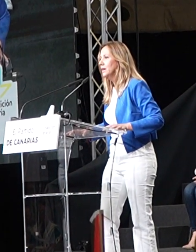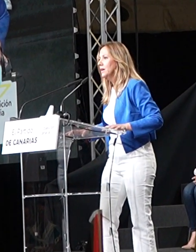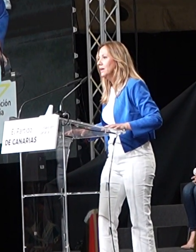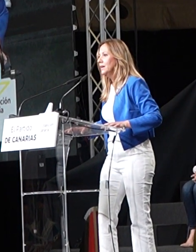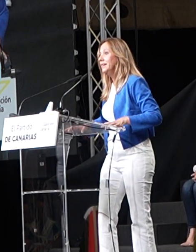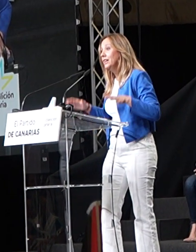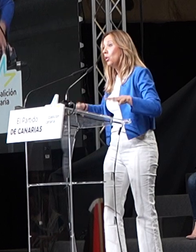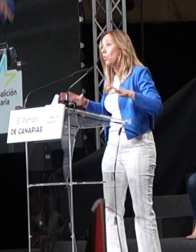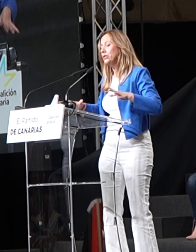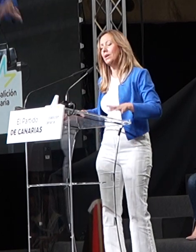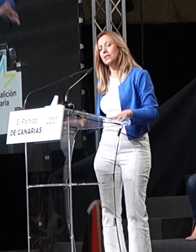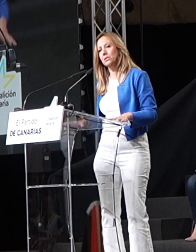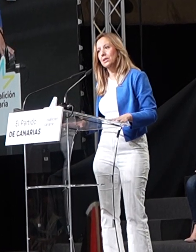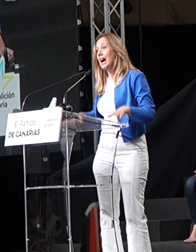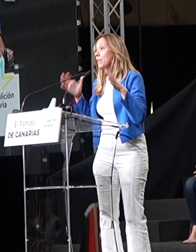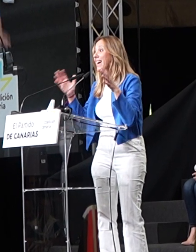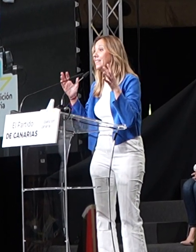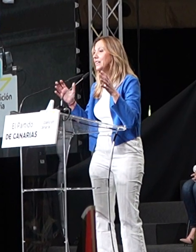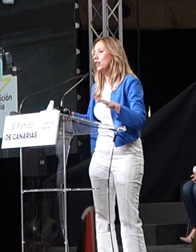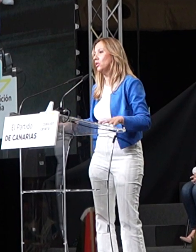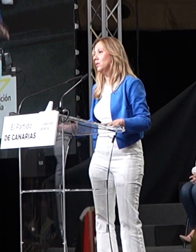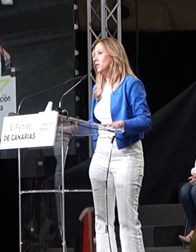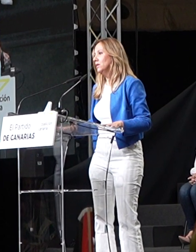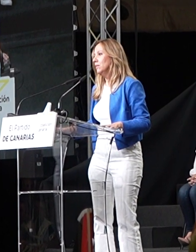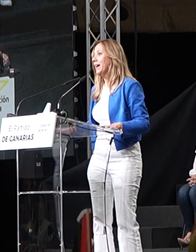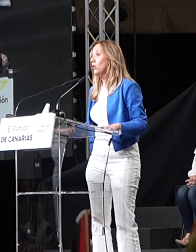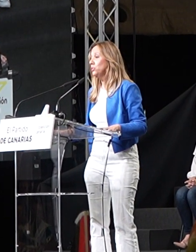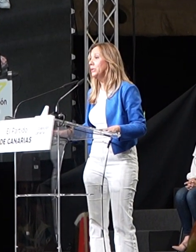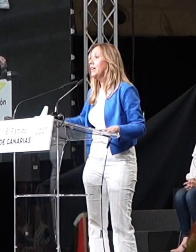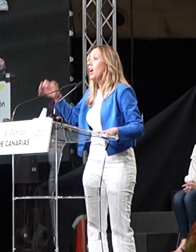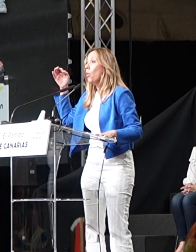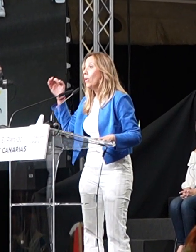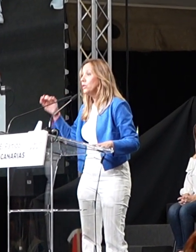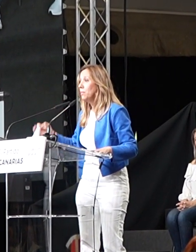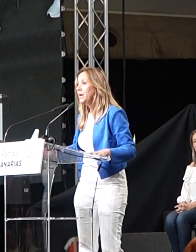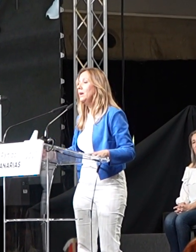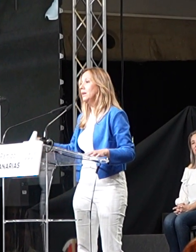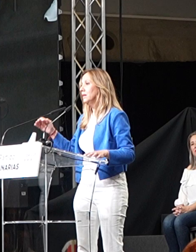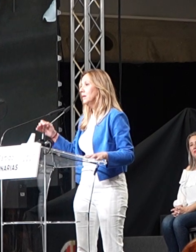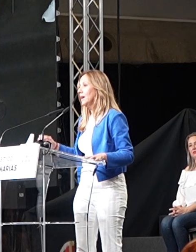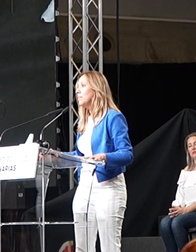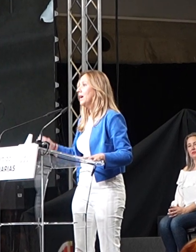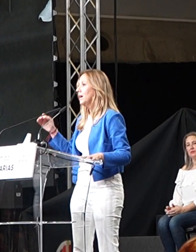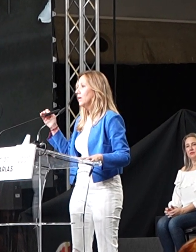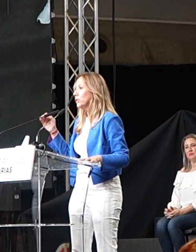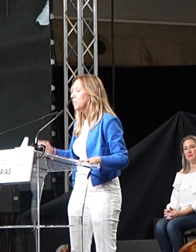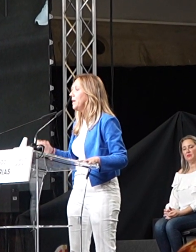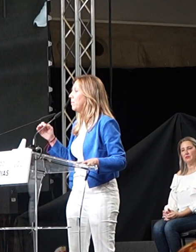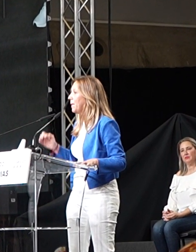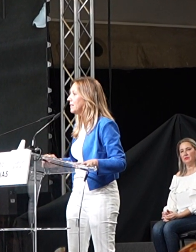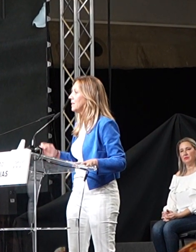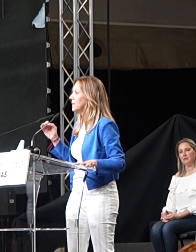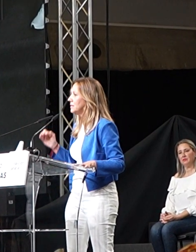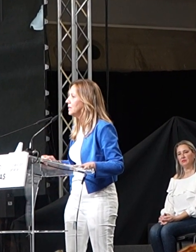mayores. Y en estos 4 años había dinero para construir 4.000 camas,